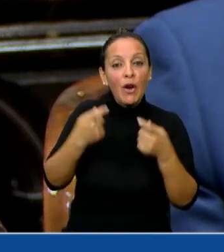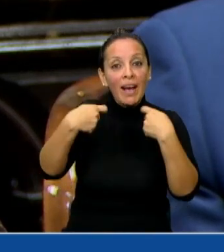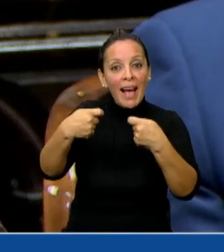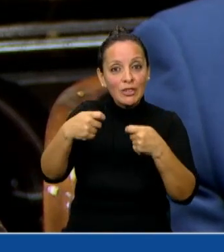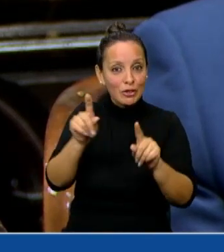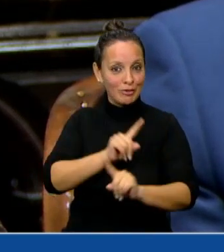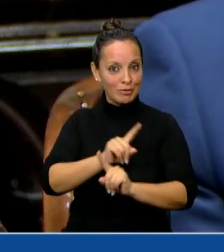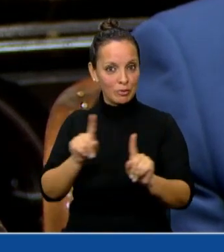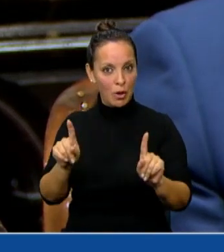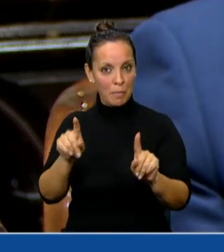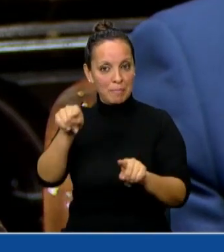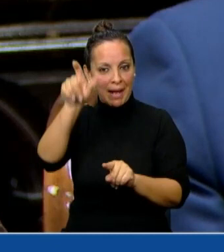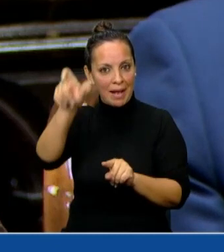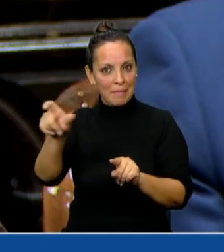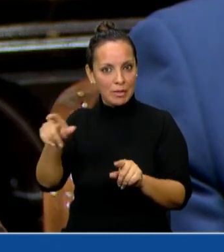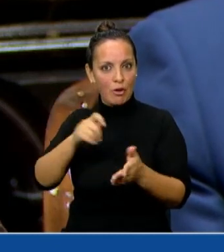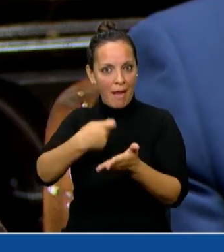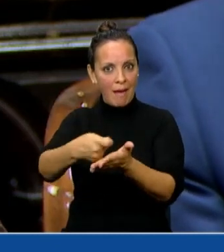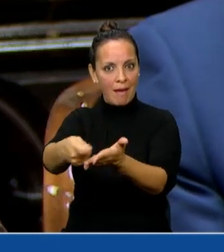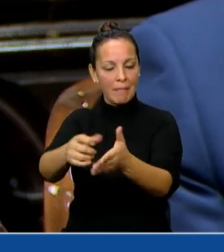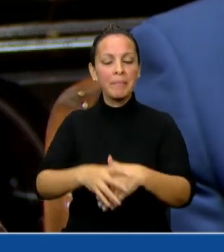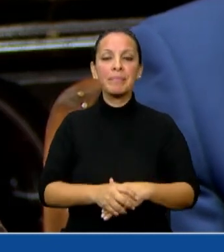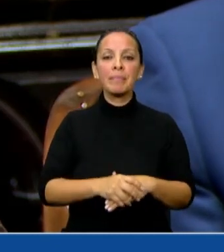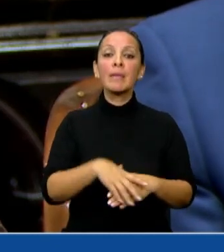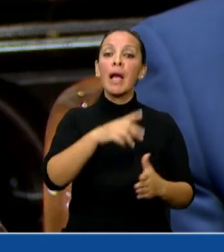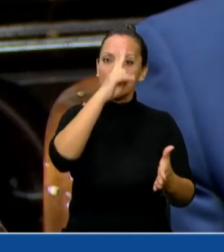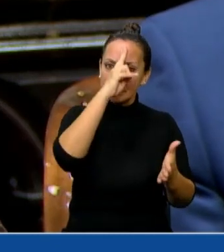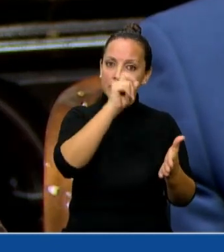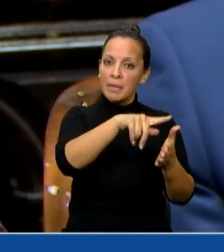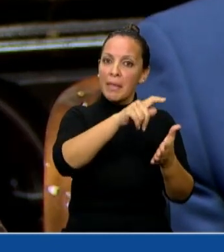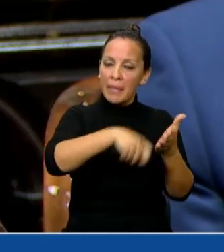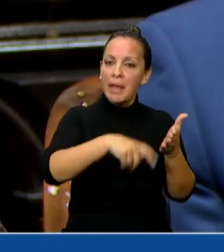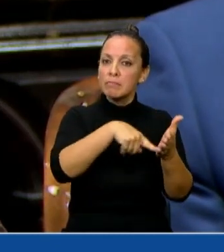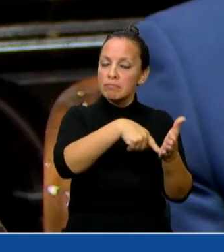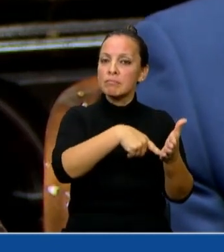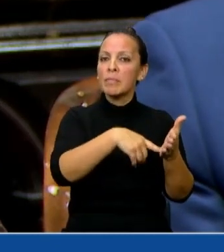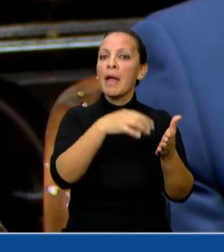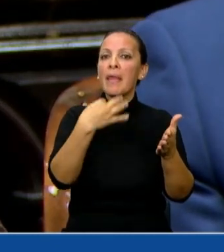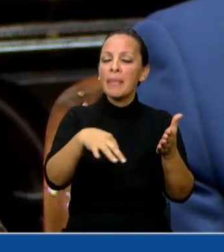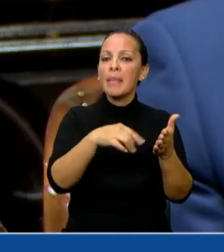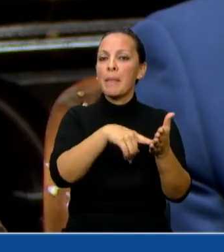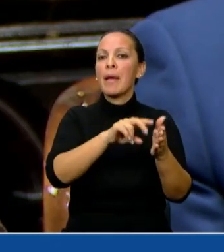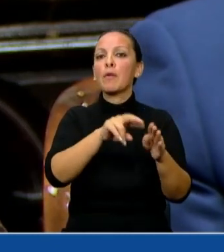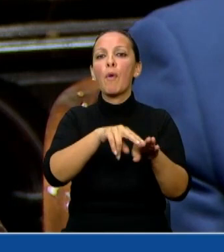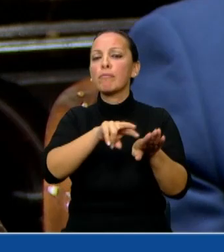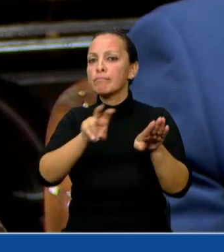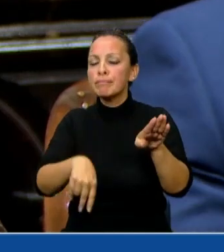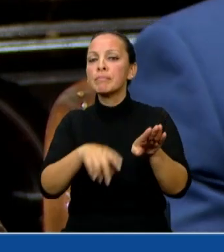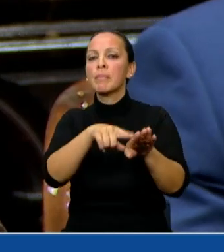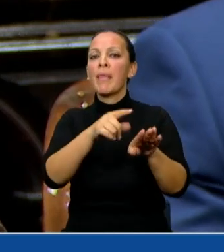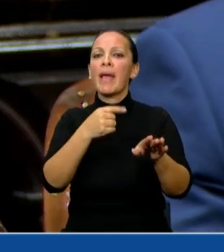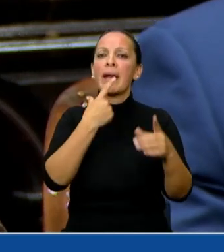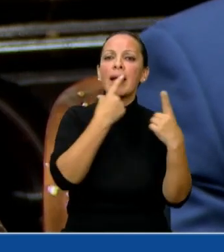El acogimiento al presente régimen importará el desistimiento total de acciones,